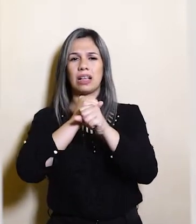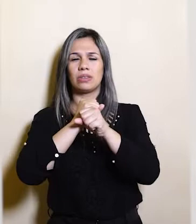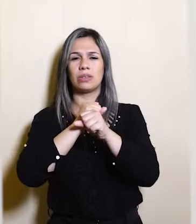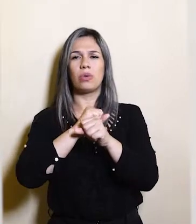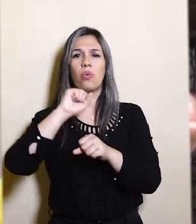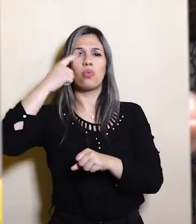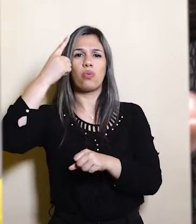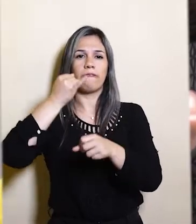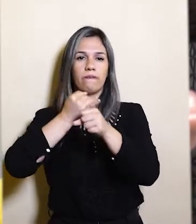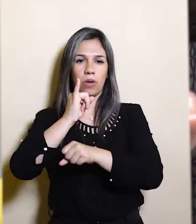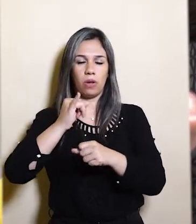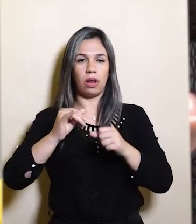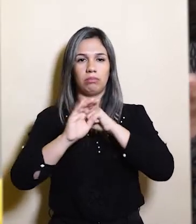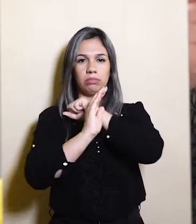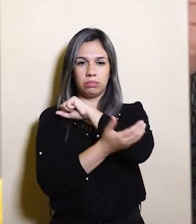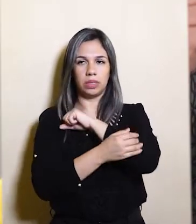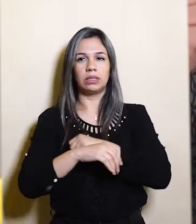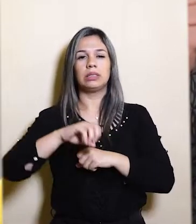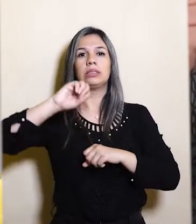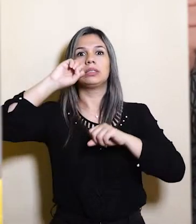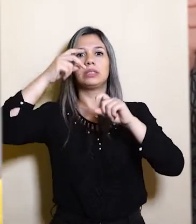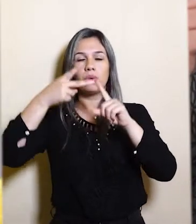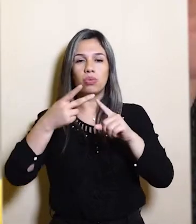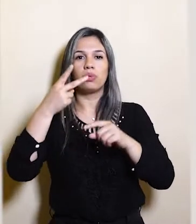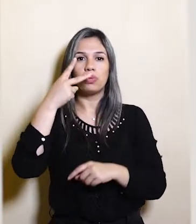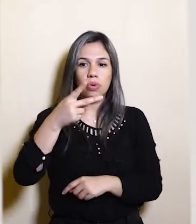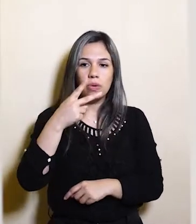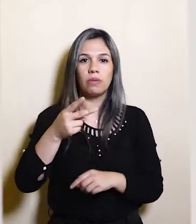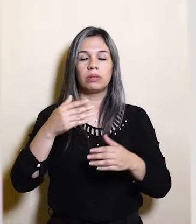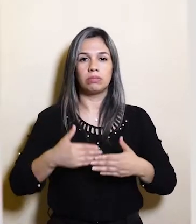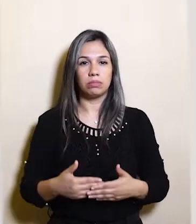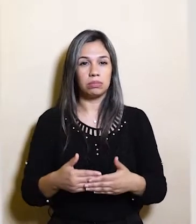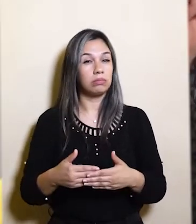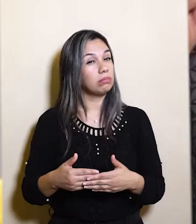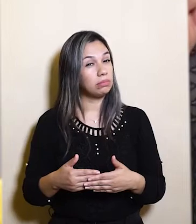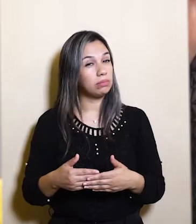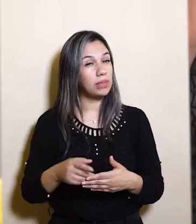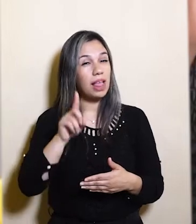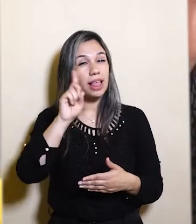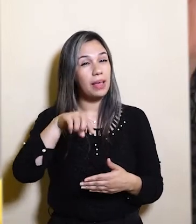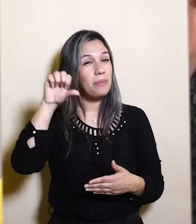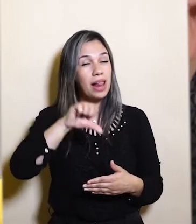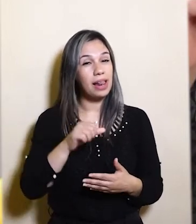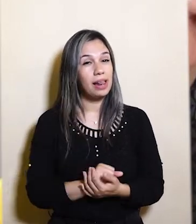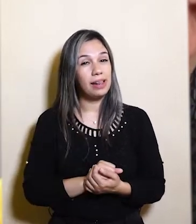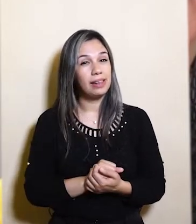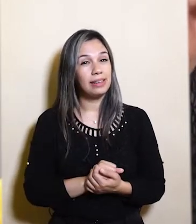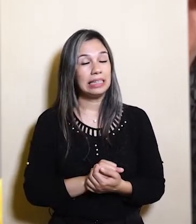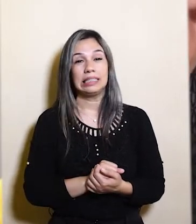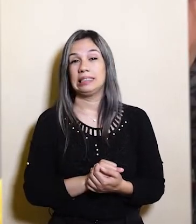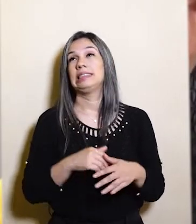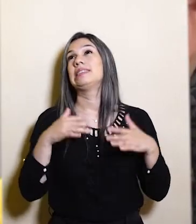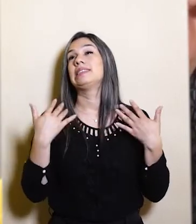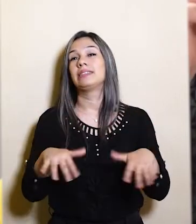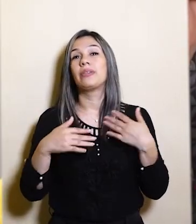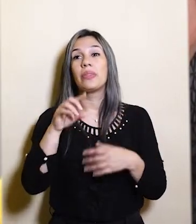que sufrieron un segundo embarazo. Algo está mal, ¿no? Es un indicador muy,